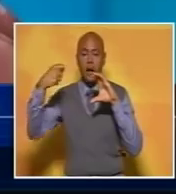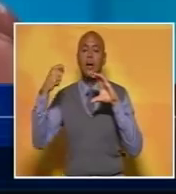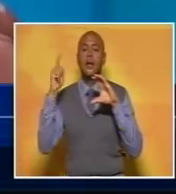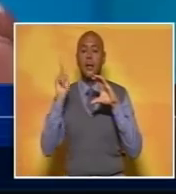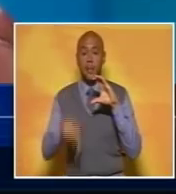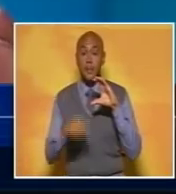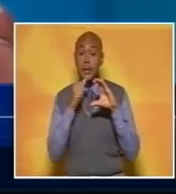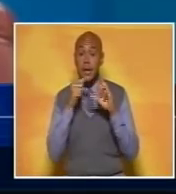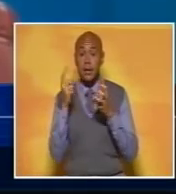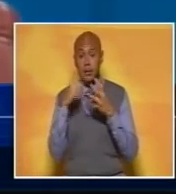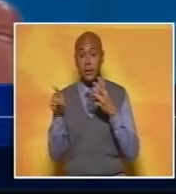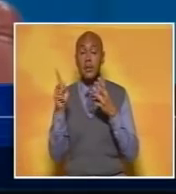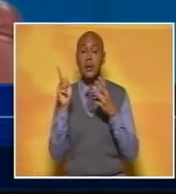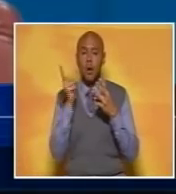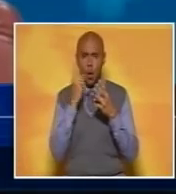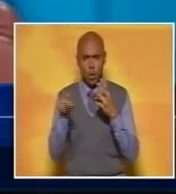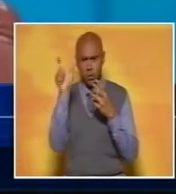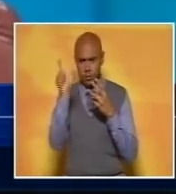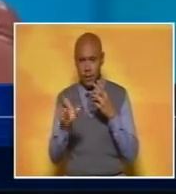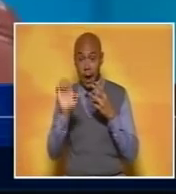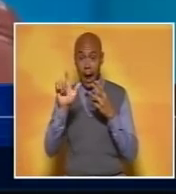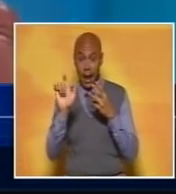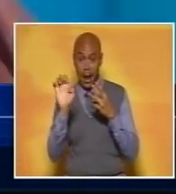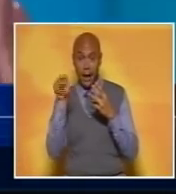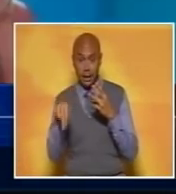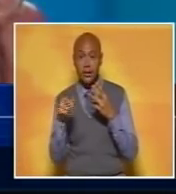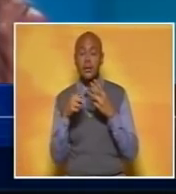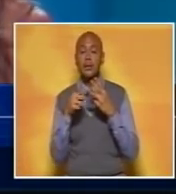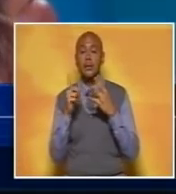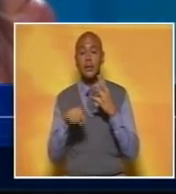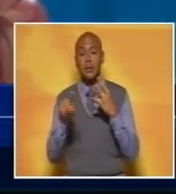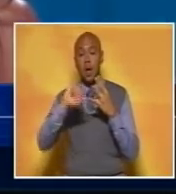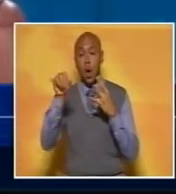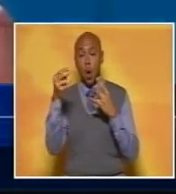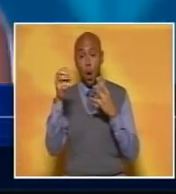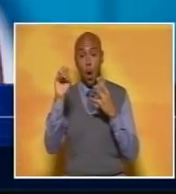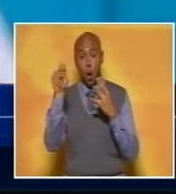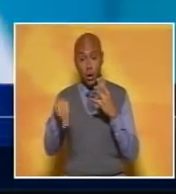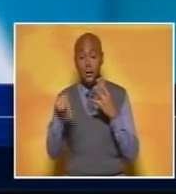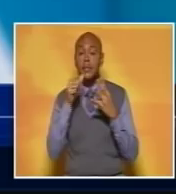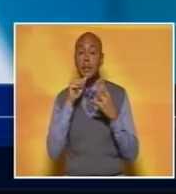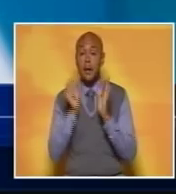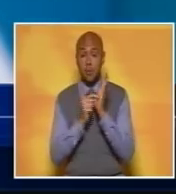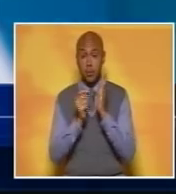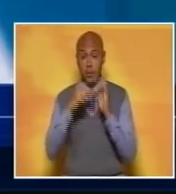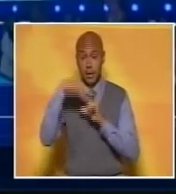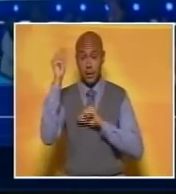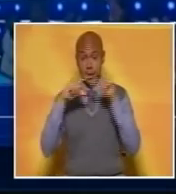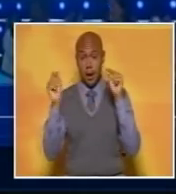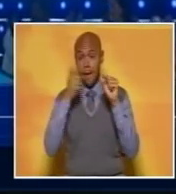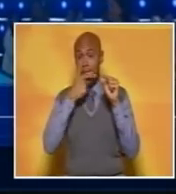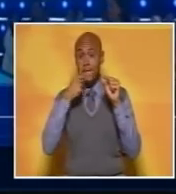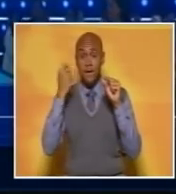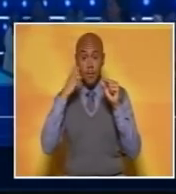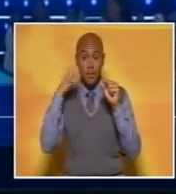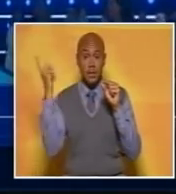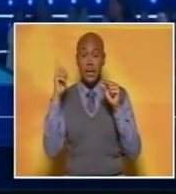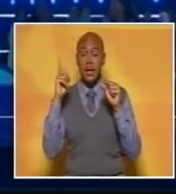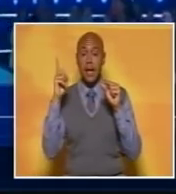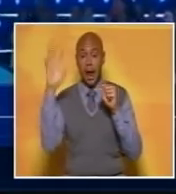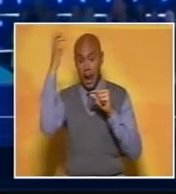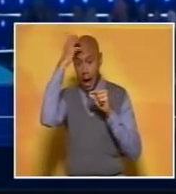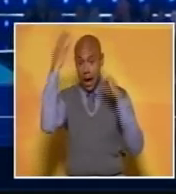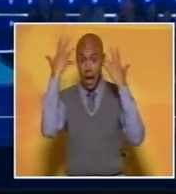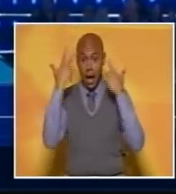ganadores de la noche fueron Ellen DeGeneres como mejor estrella social, Beyoncé ganó como mejor estrella de película animada por El Rey León, la